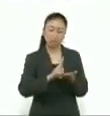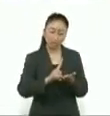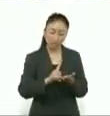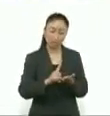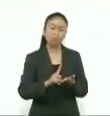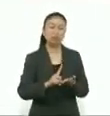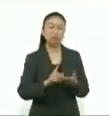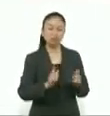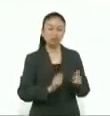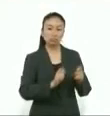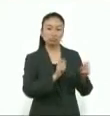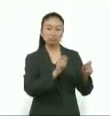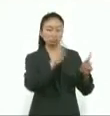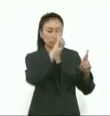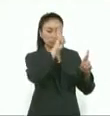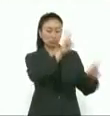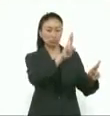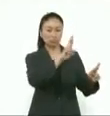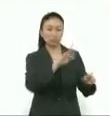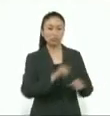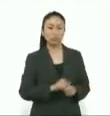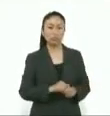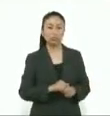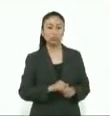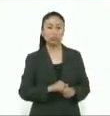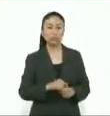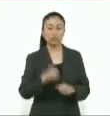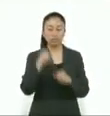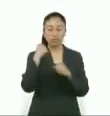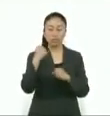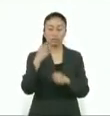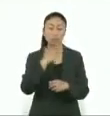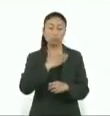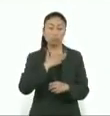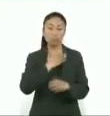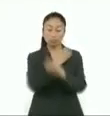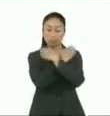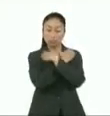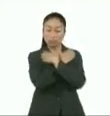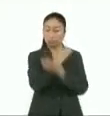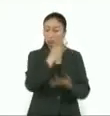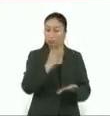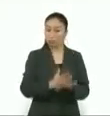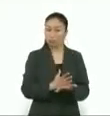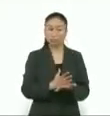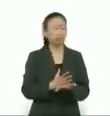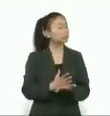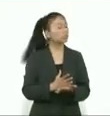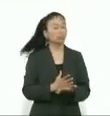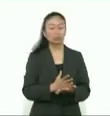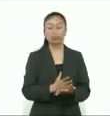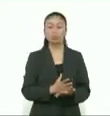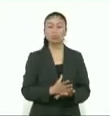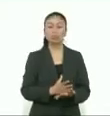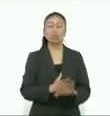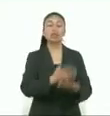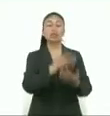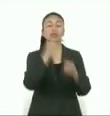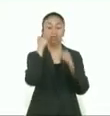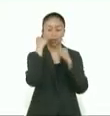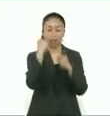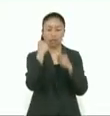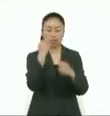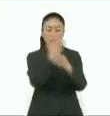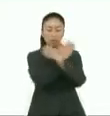claro, no es la lucha por mi educación, es la lucha por la educación de todas,